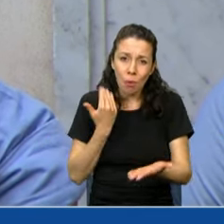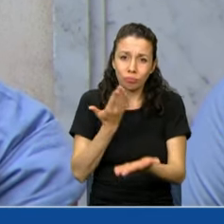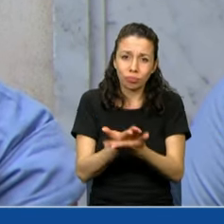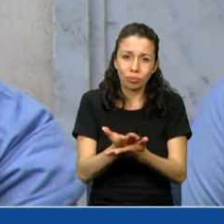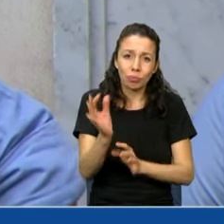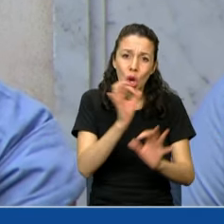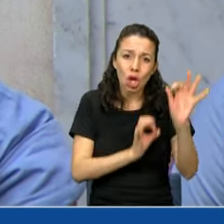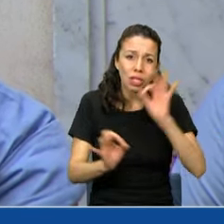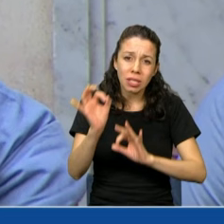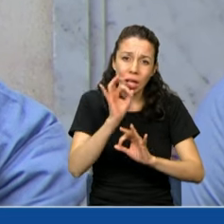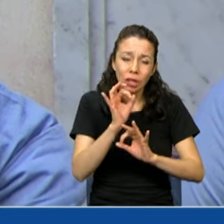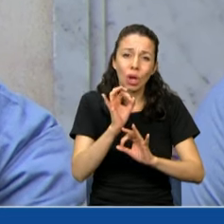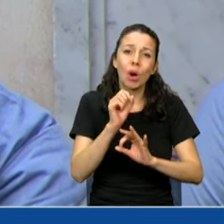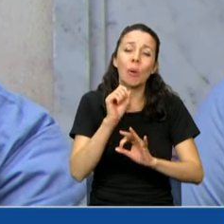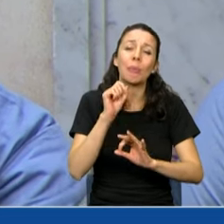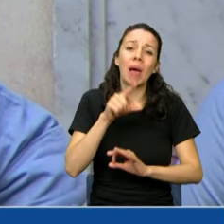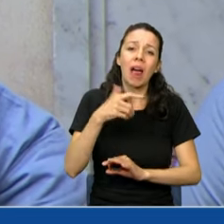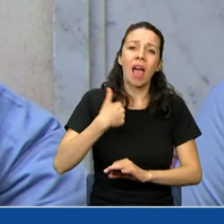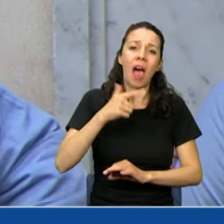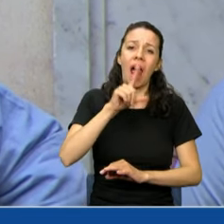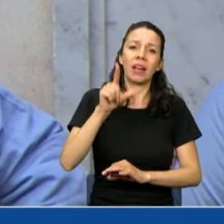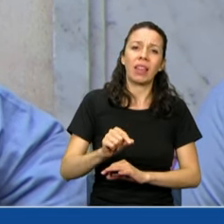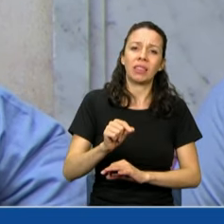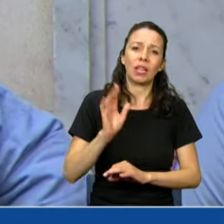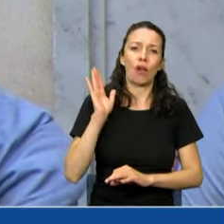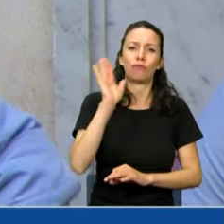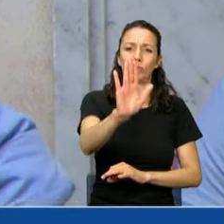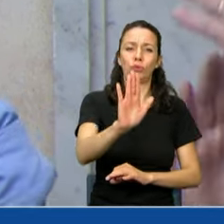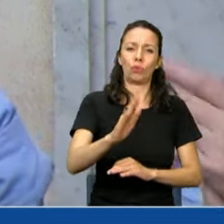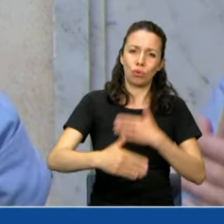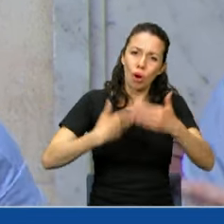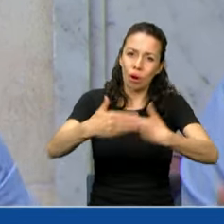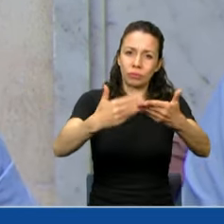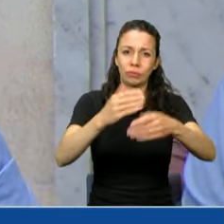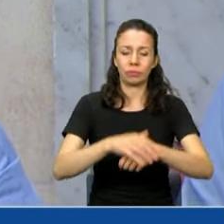proyecto de país para adelante un proyecto que tiene que